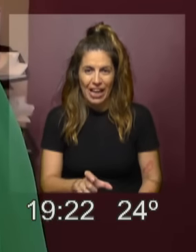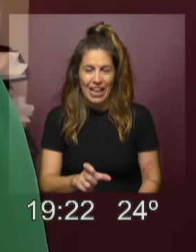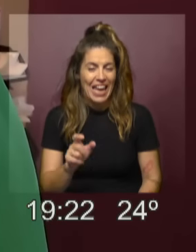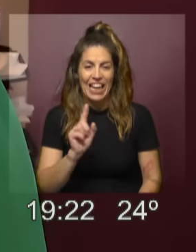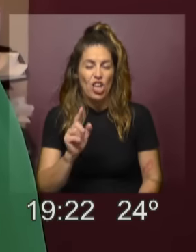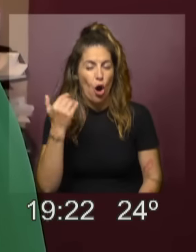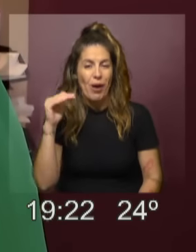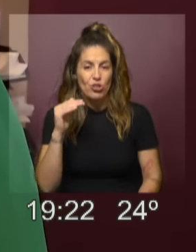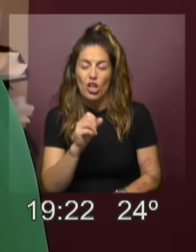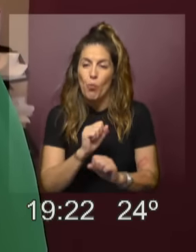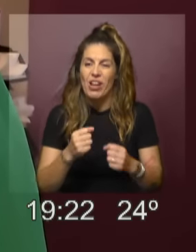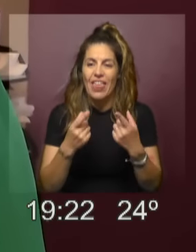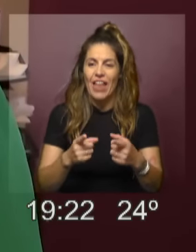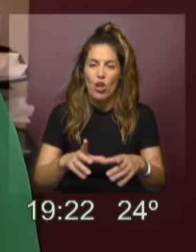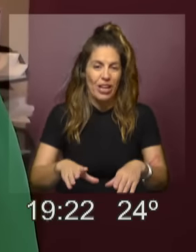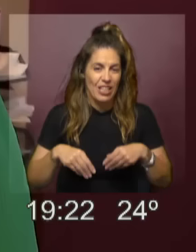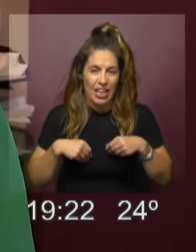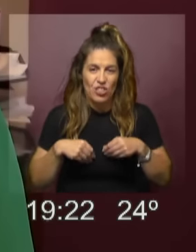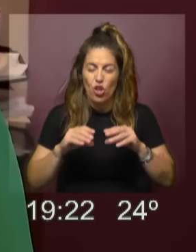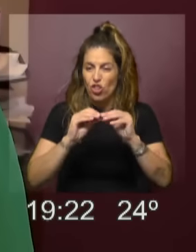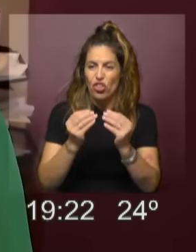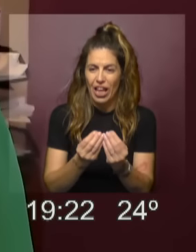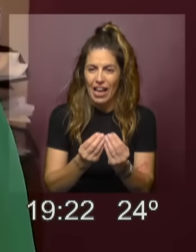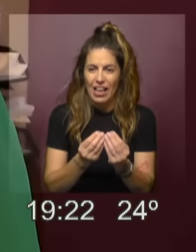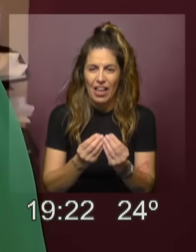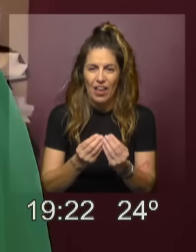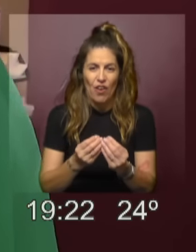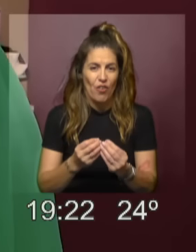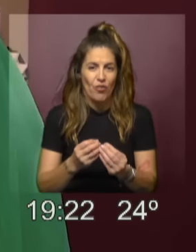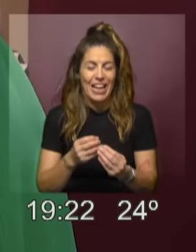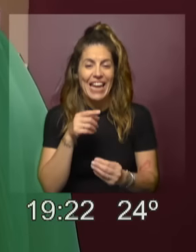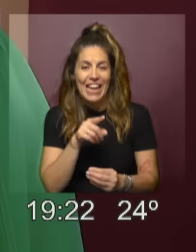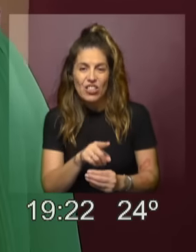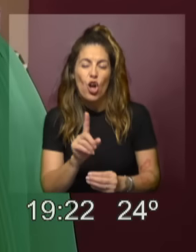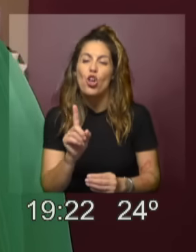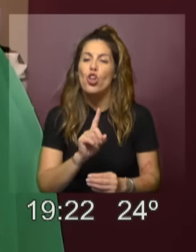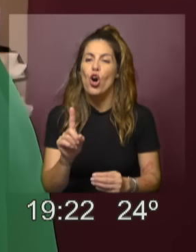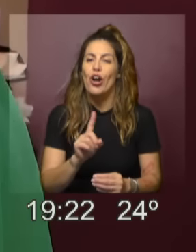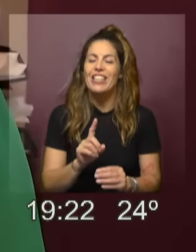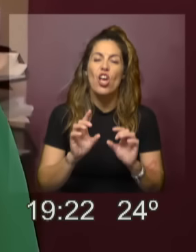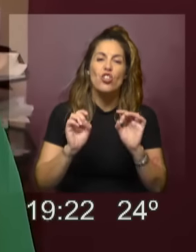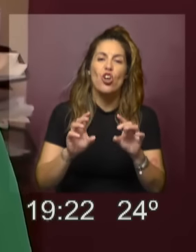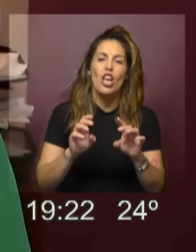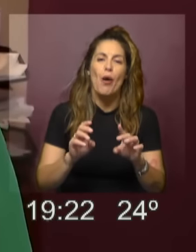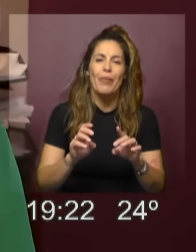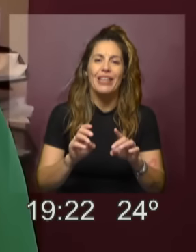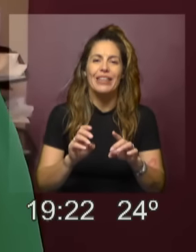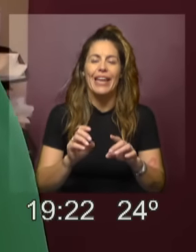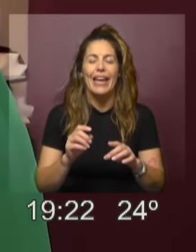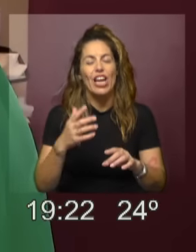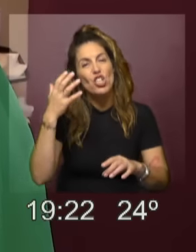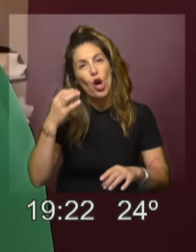para dar un consentimiento pleno, total, válido. Eso no es solo la aplicación de una